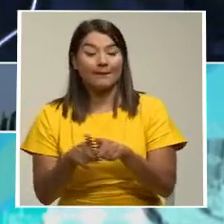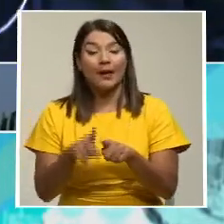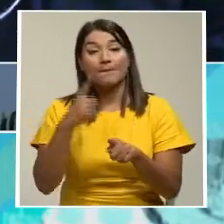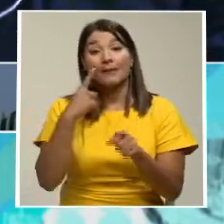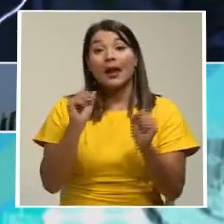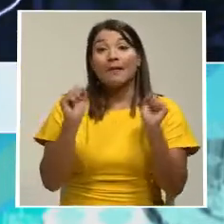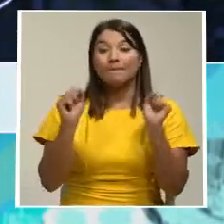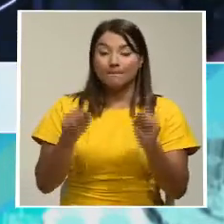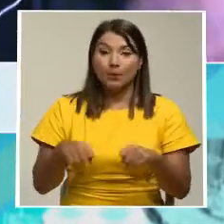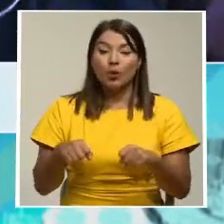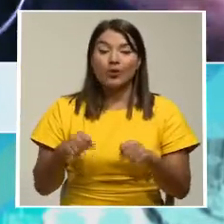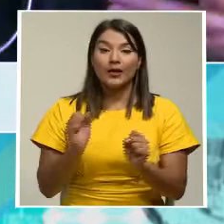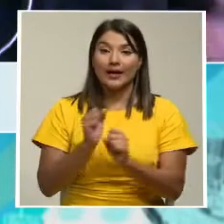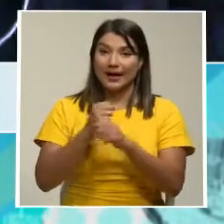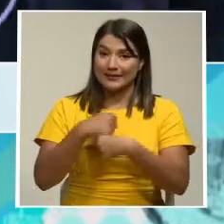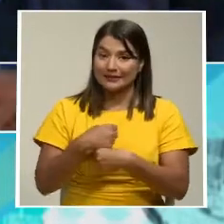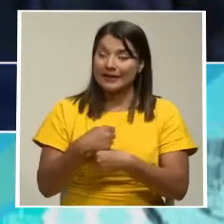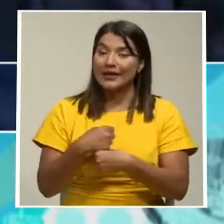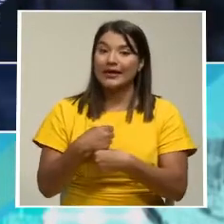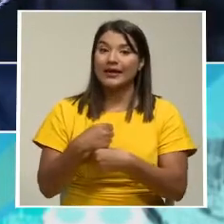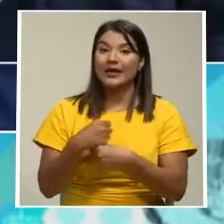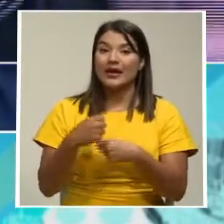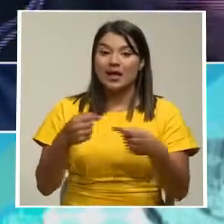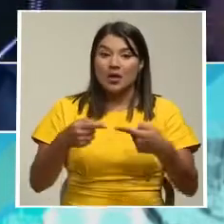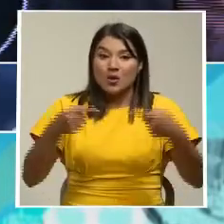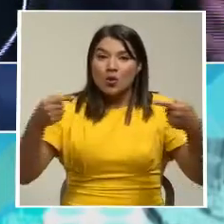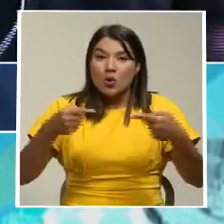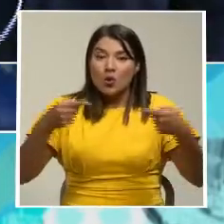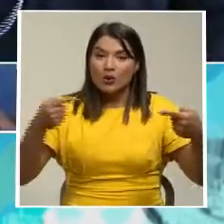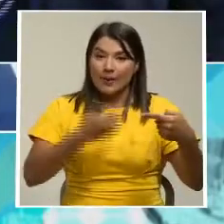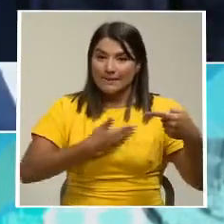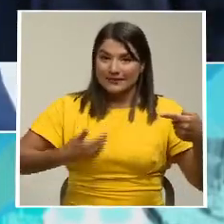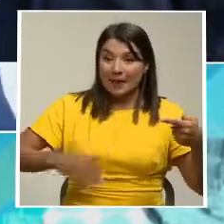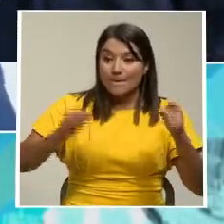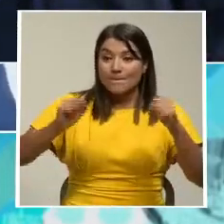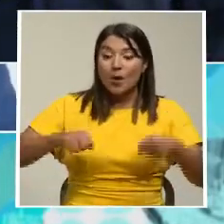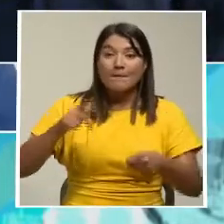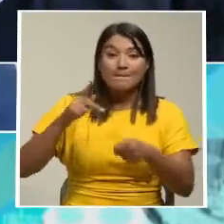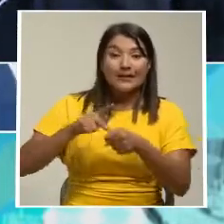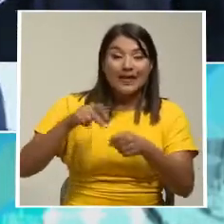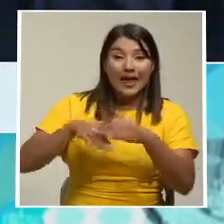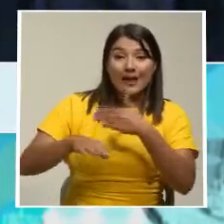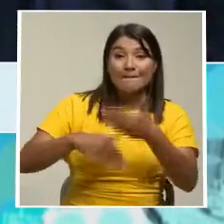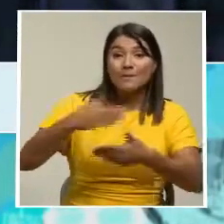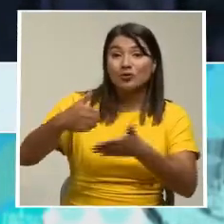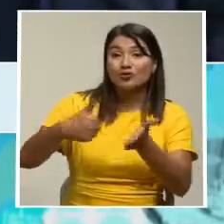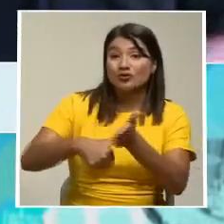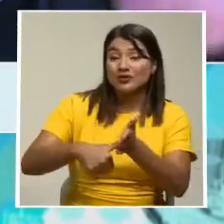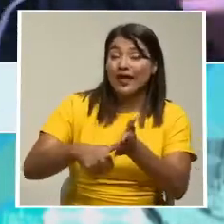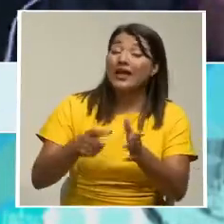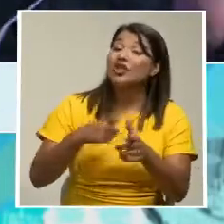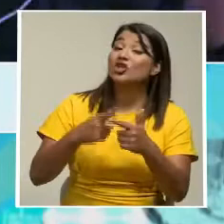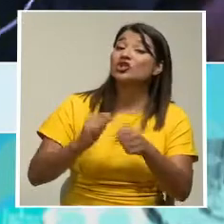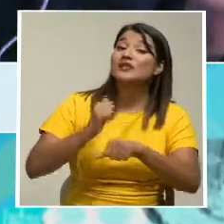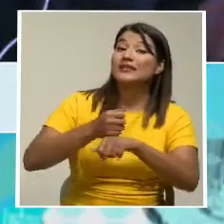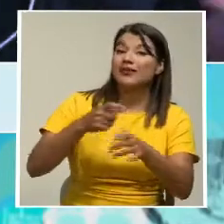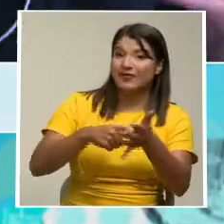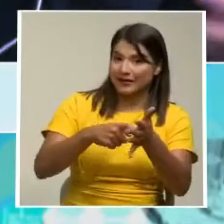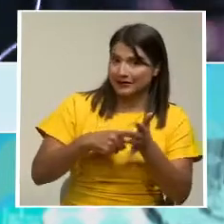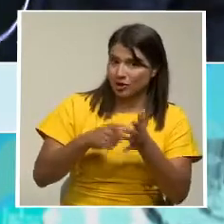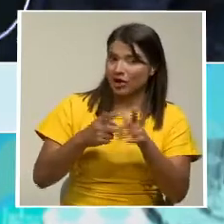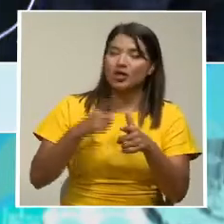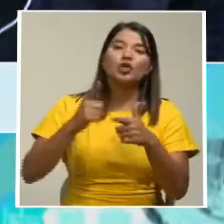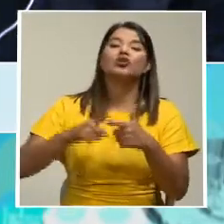poder hacer oposición en Nicaragua y participar en elecciones electorales, Ortega pone una serie de requisitos. Entre ellos hay que